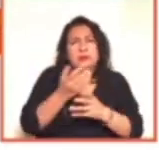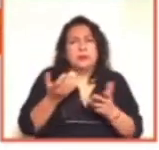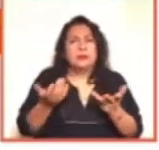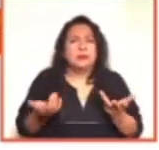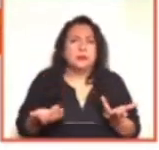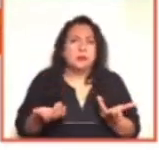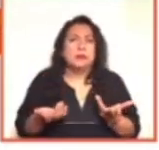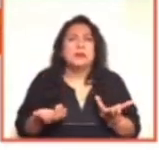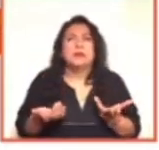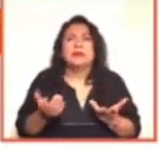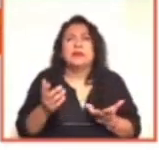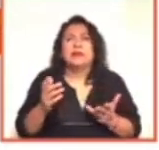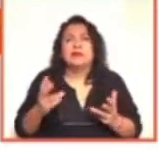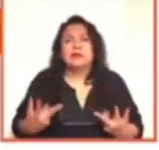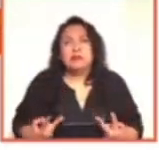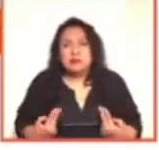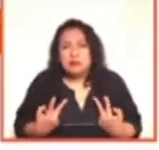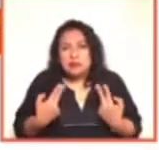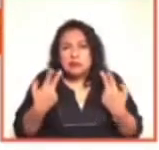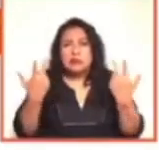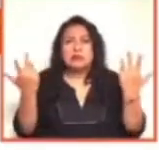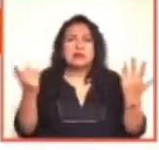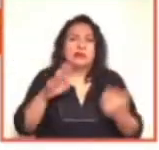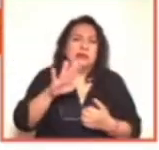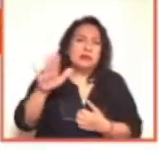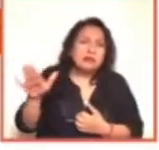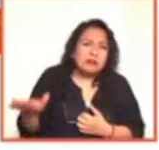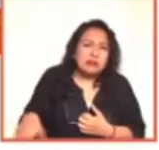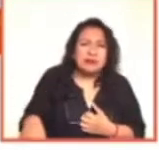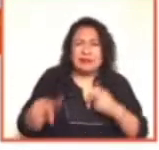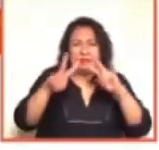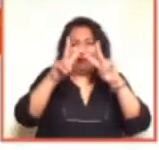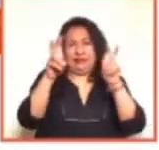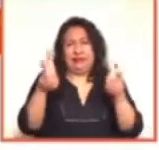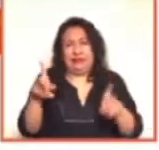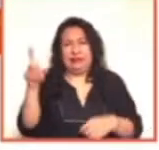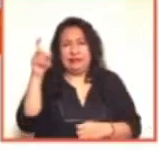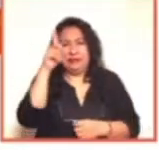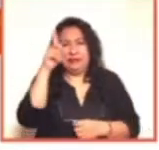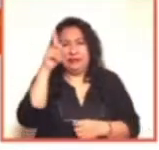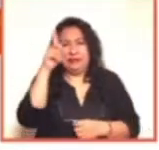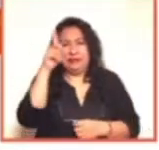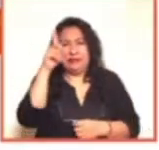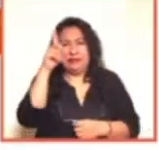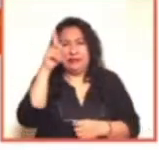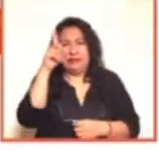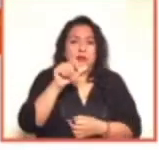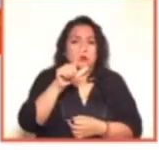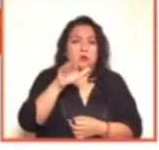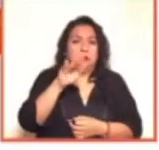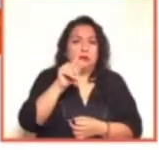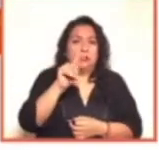el cáncer, la muerte. Noticias 22, Alberto Aranda.